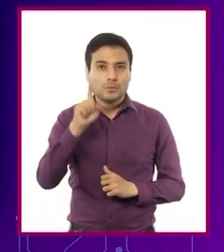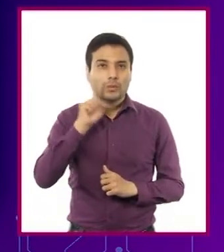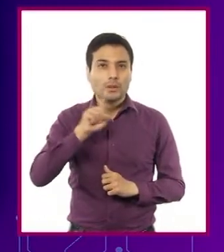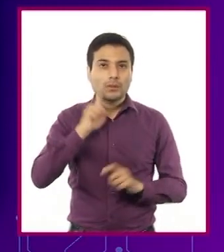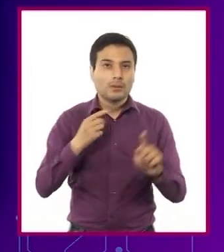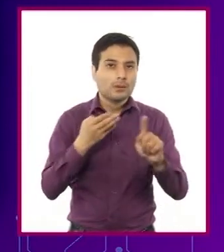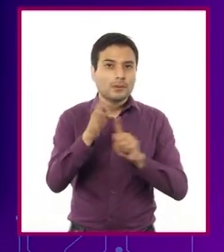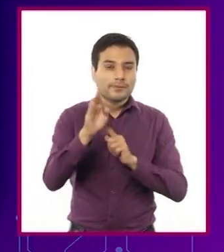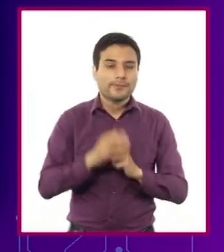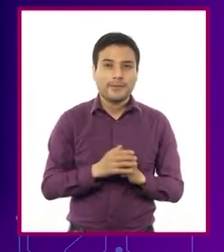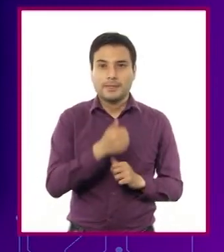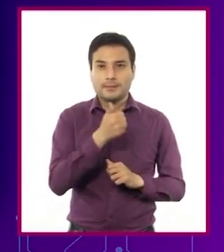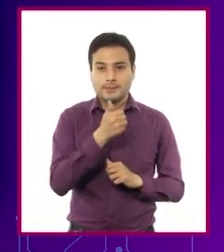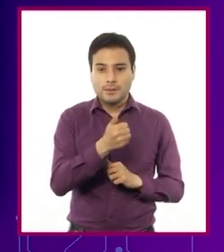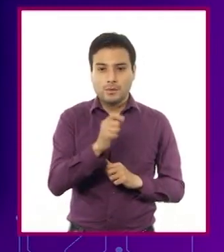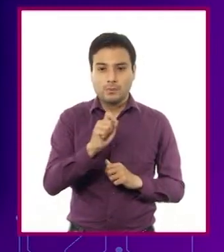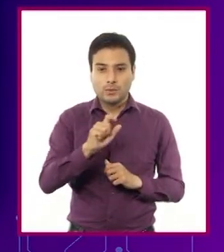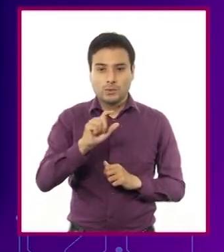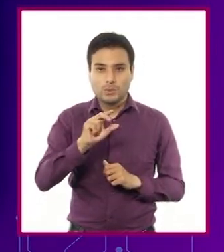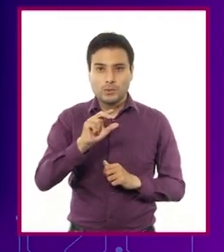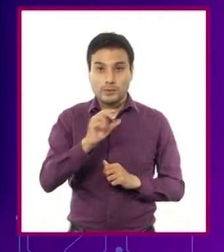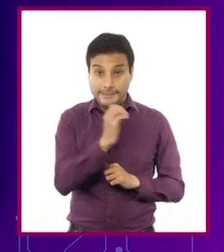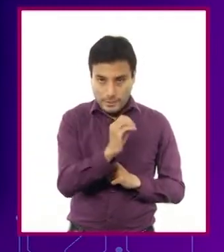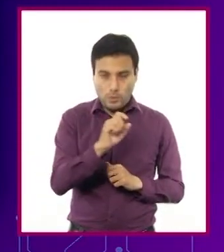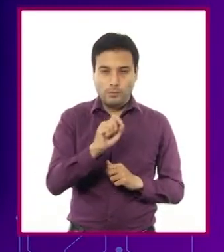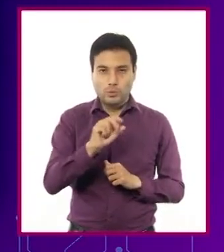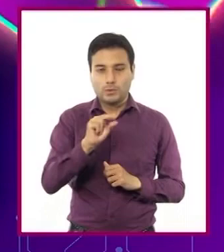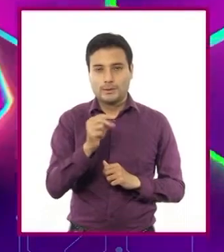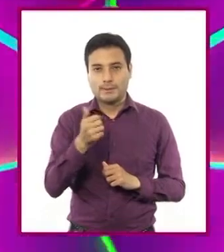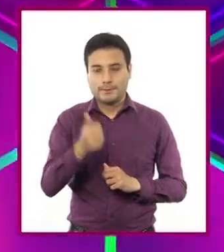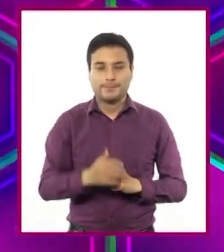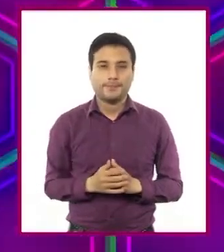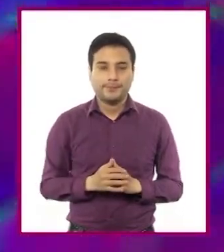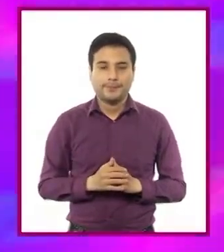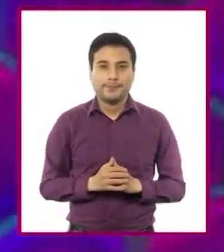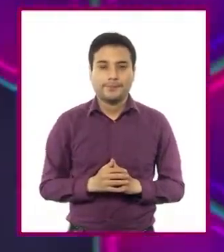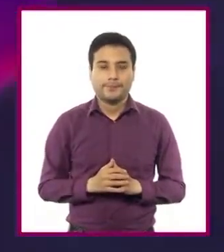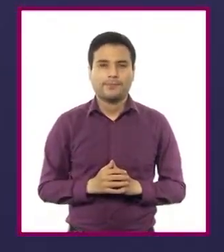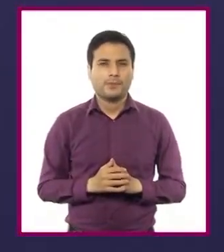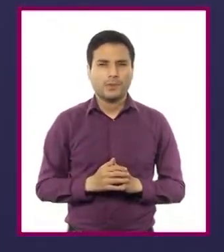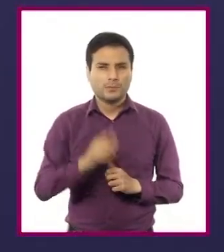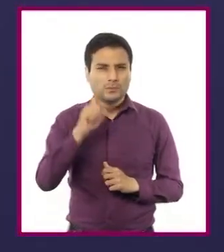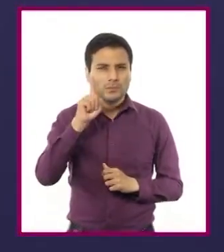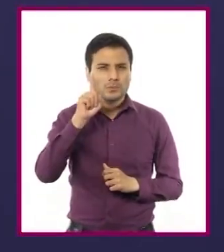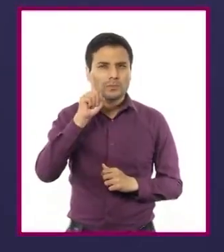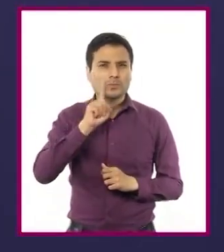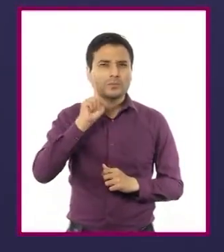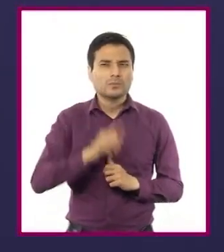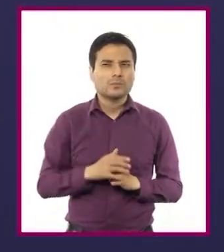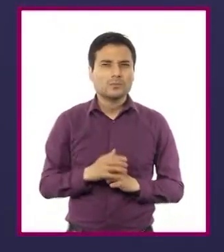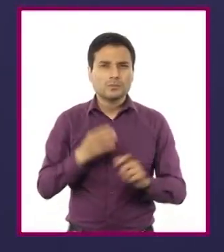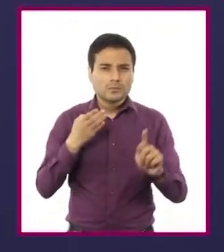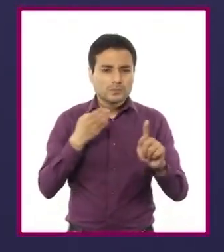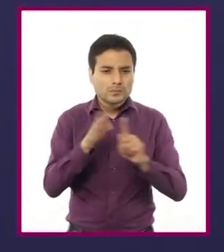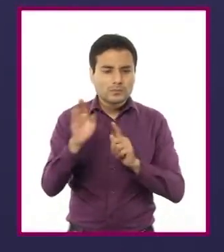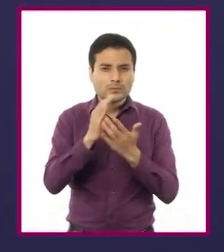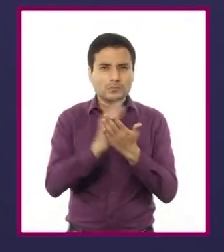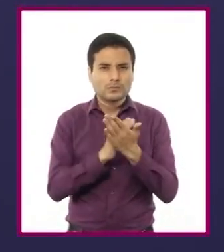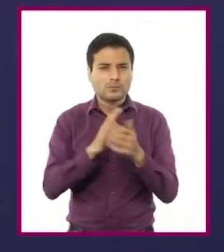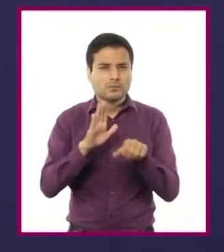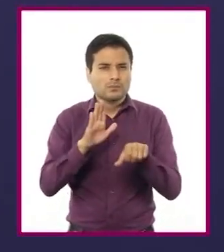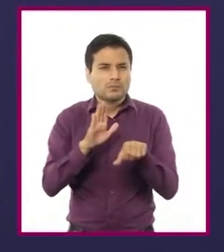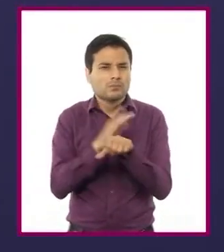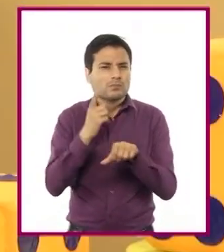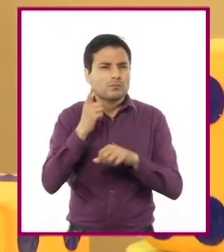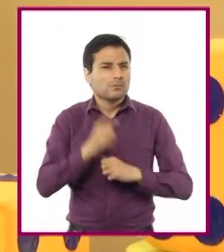mujeres 0.86. Maestra, ¿qué indica que las mujeres tengan menor desviación media y menor rango